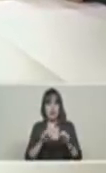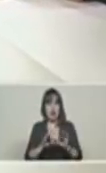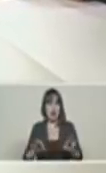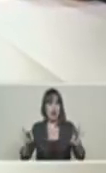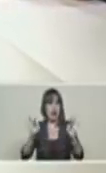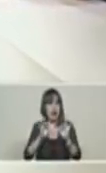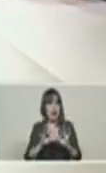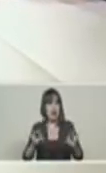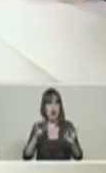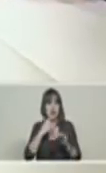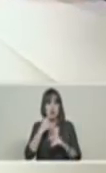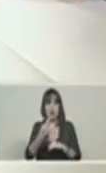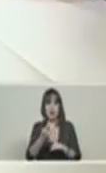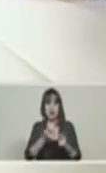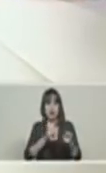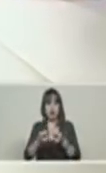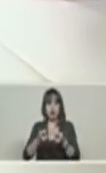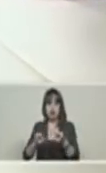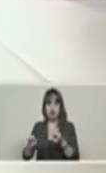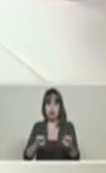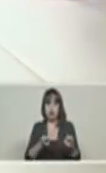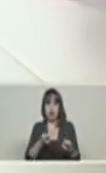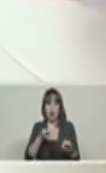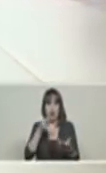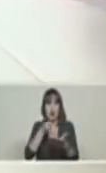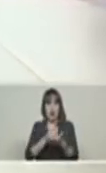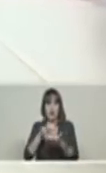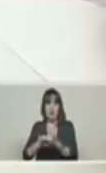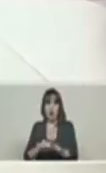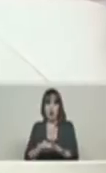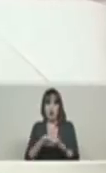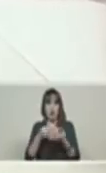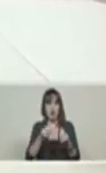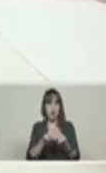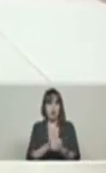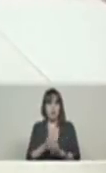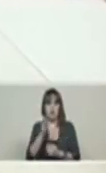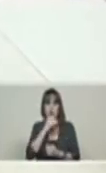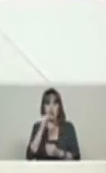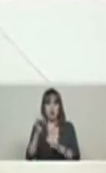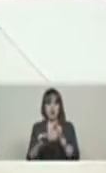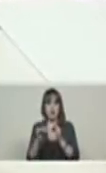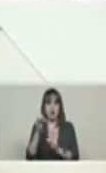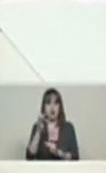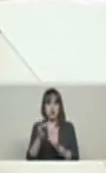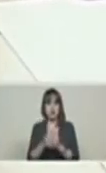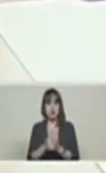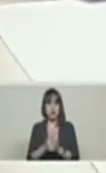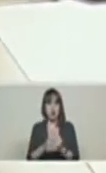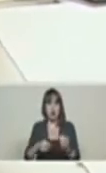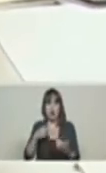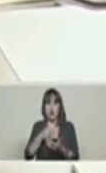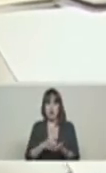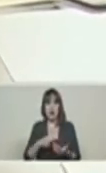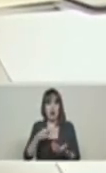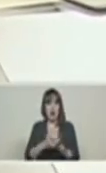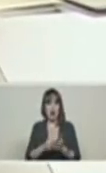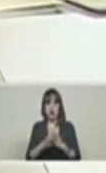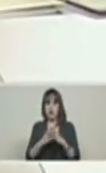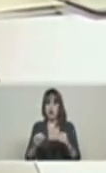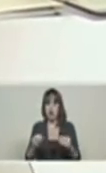para aumentar precios que no tienen justificación, porque yo les he pagado el salario a sus